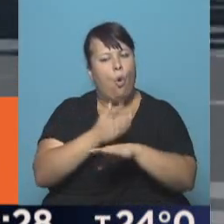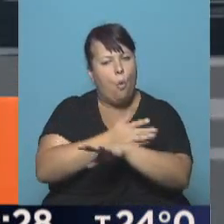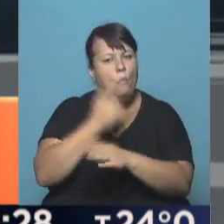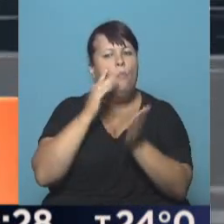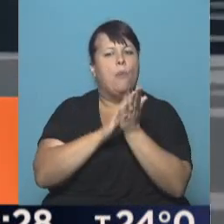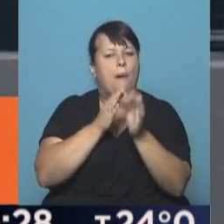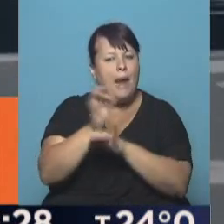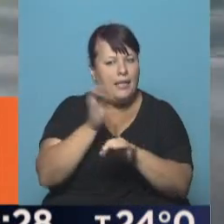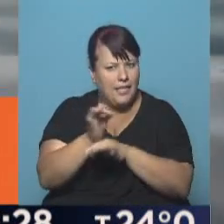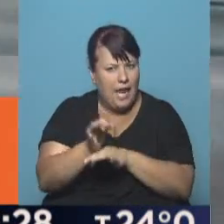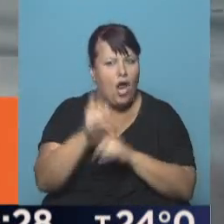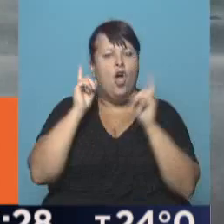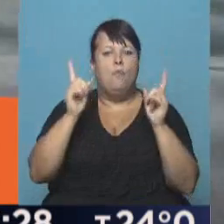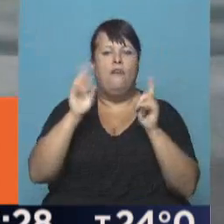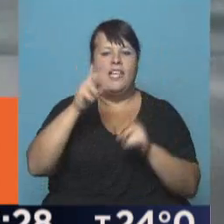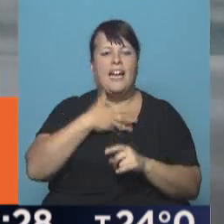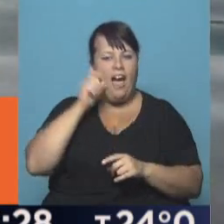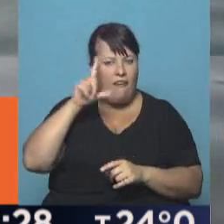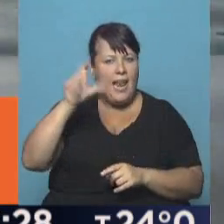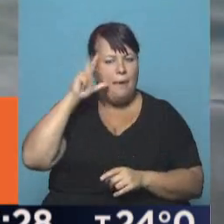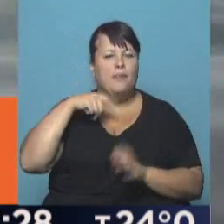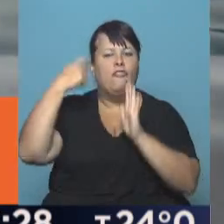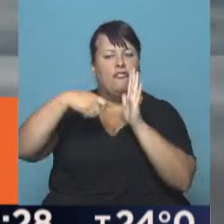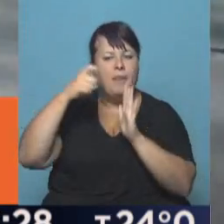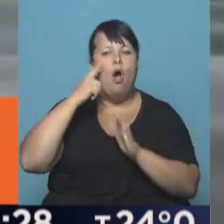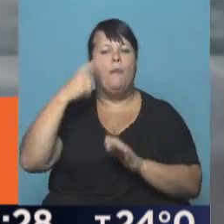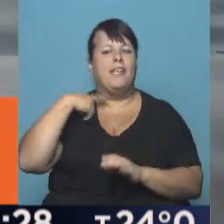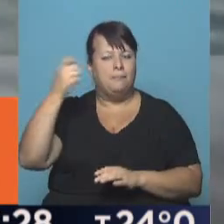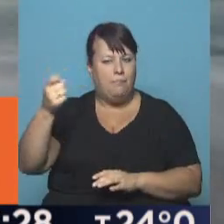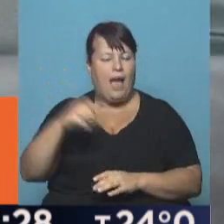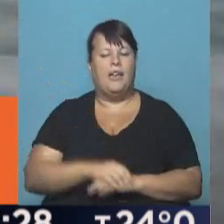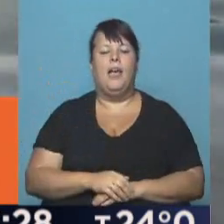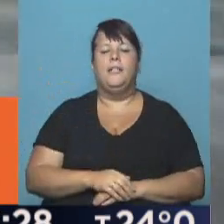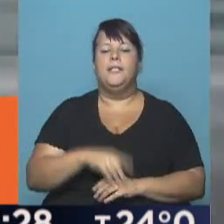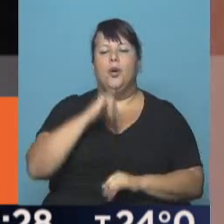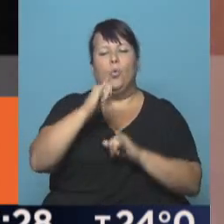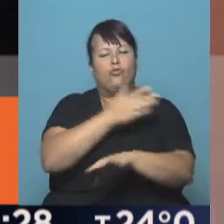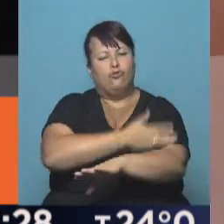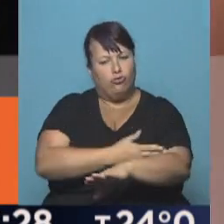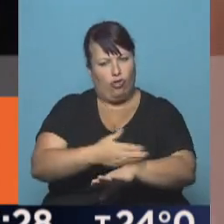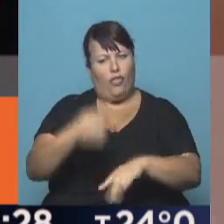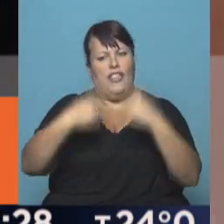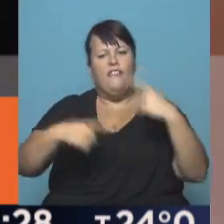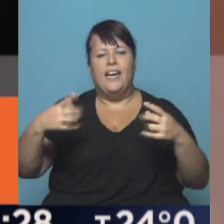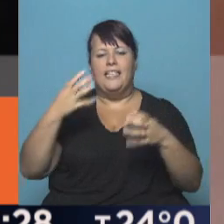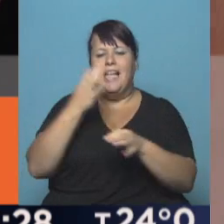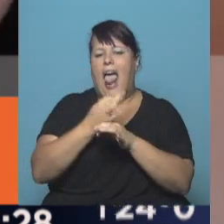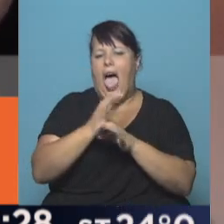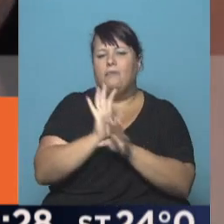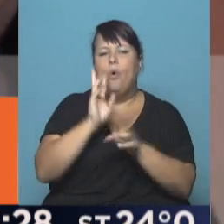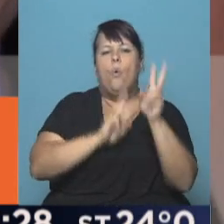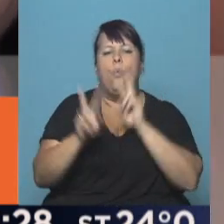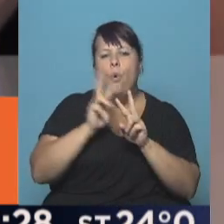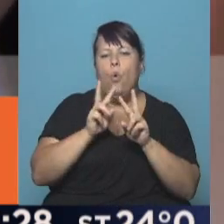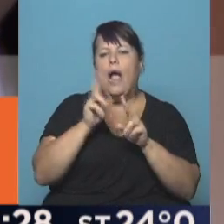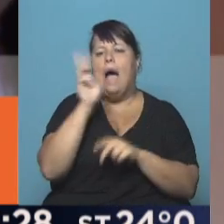experiencia pedagógica del profesor Rafael Pinto, filmada por el catalán José Luis Guerín. Es la cronología de distintas clases, la búsqueda de